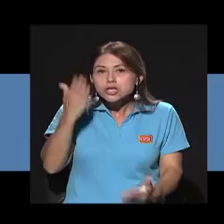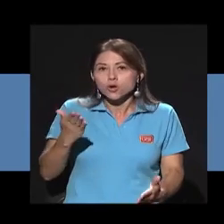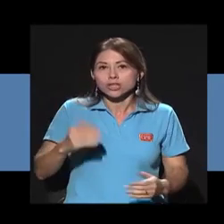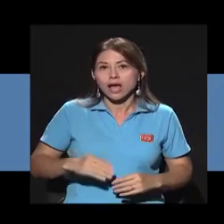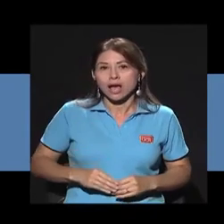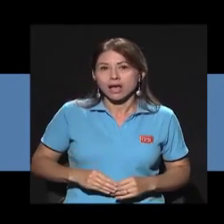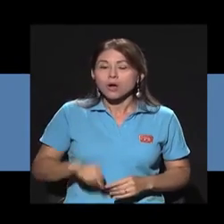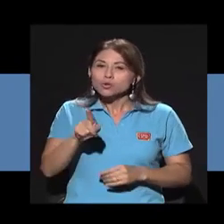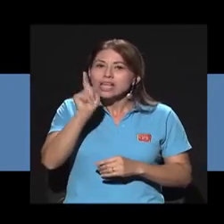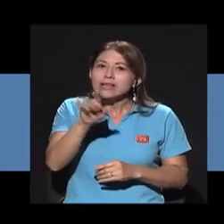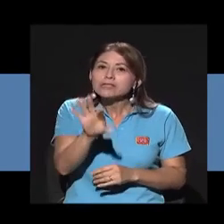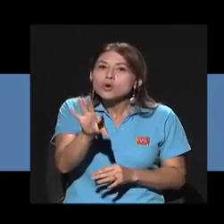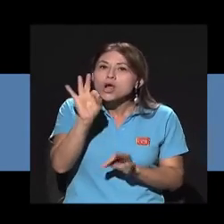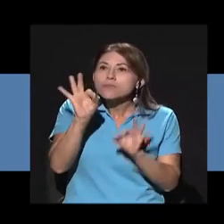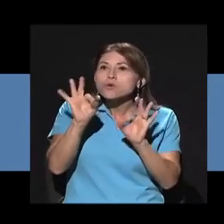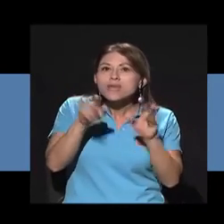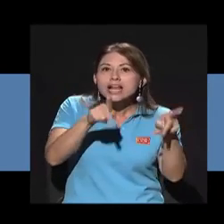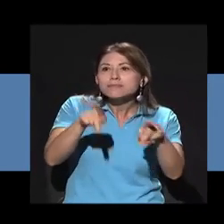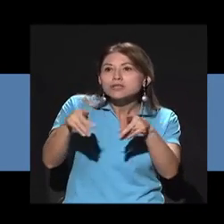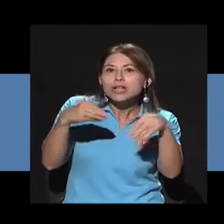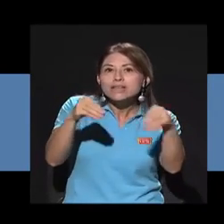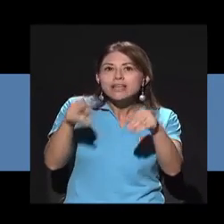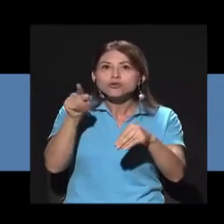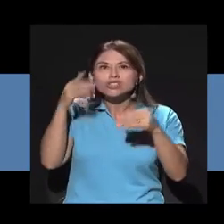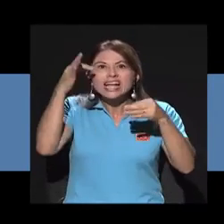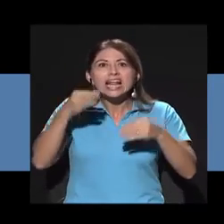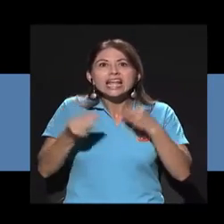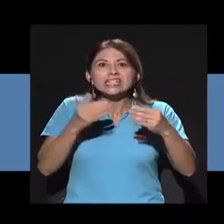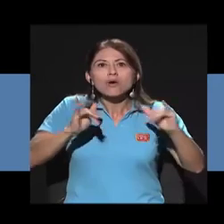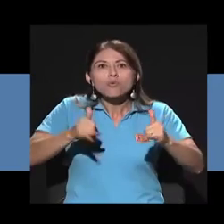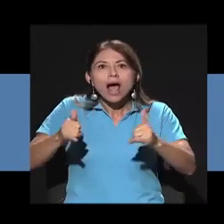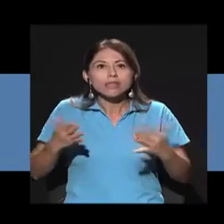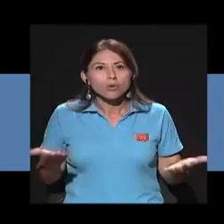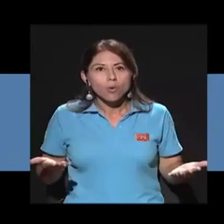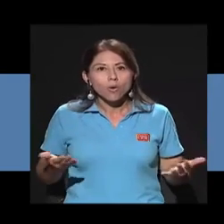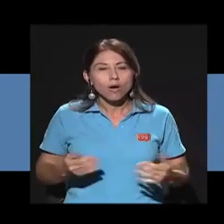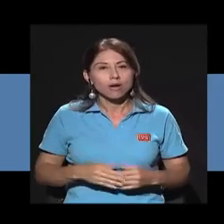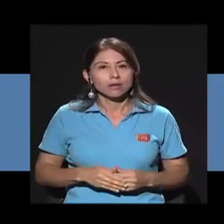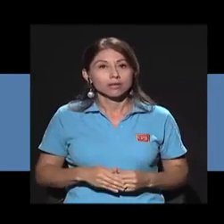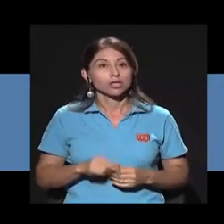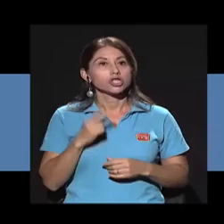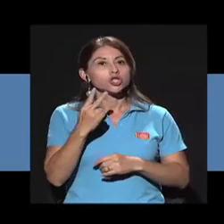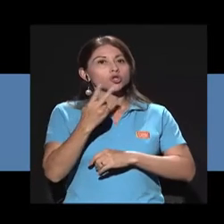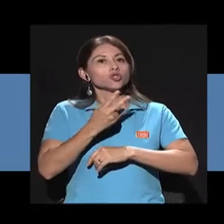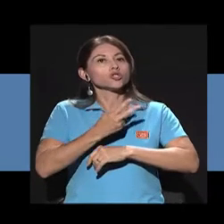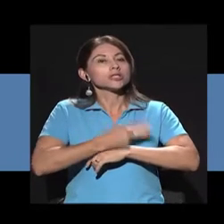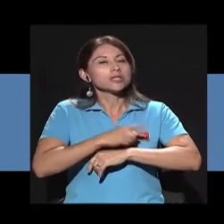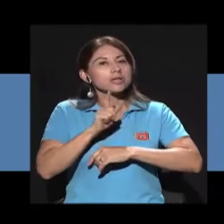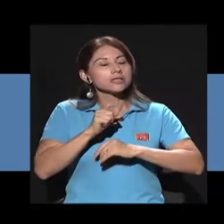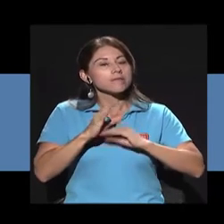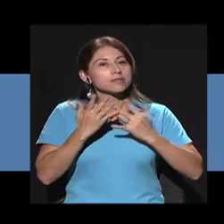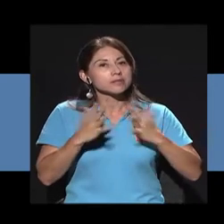idiota! Tenés que escoger muy bien a los maes. ¿Qué crees? ¿Que estamos jugando? 2 días nada más, cabrón. ¿Entendió?